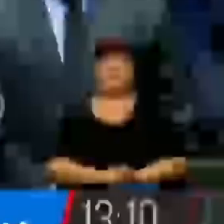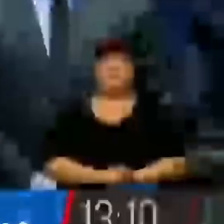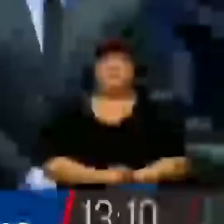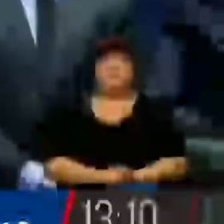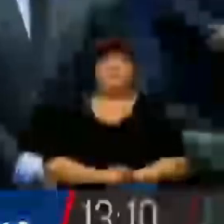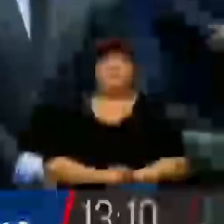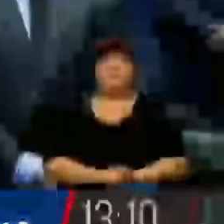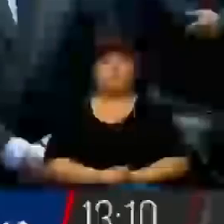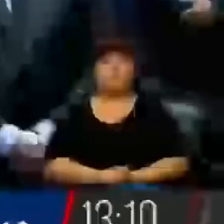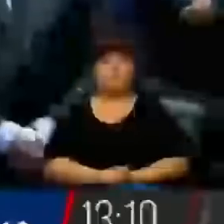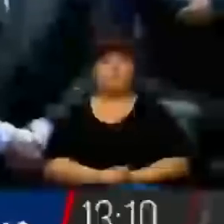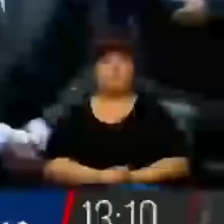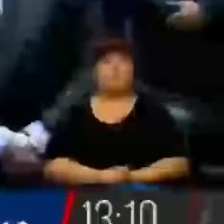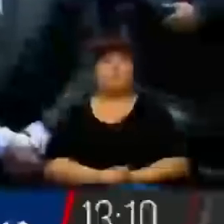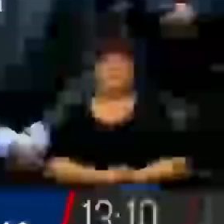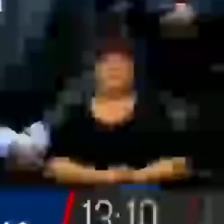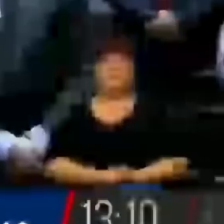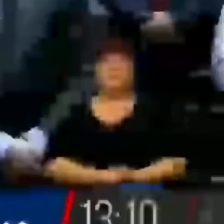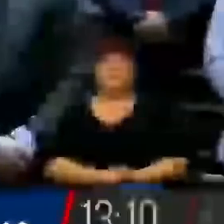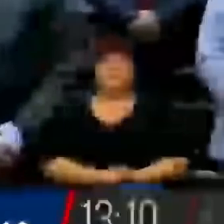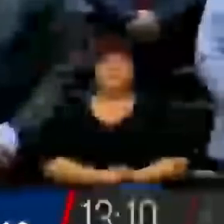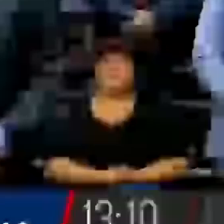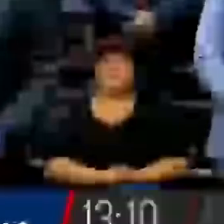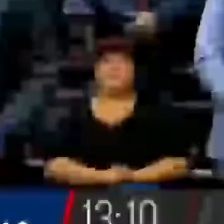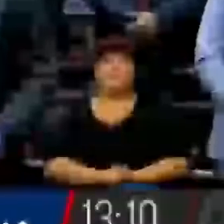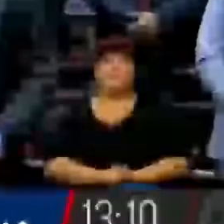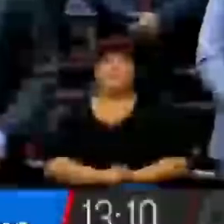mirá. Con López Murphy.